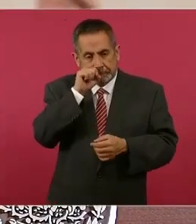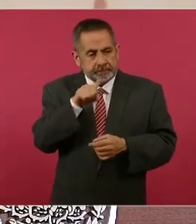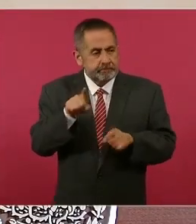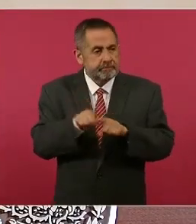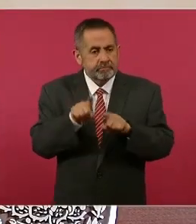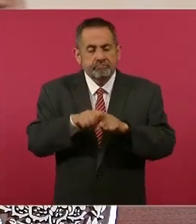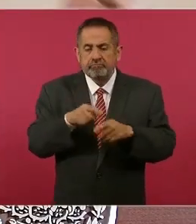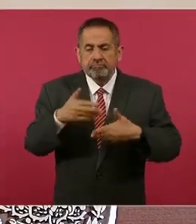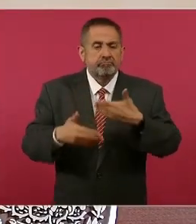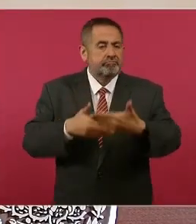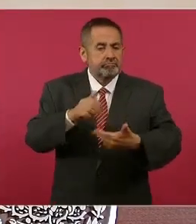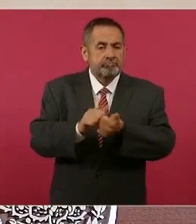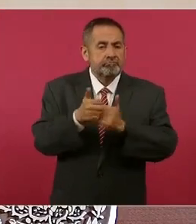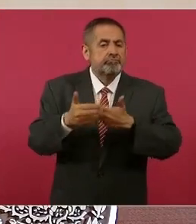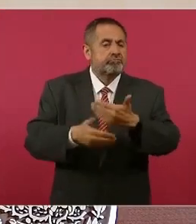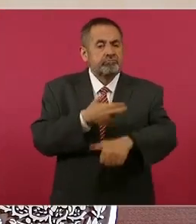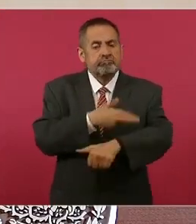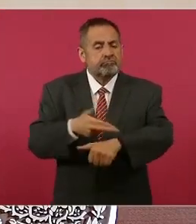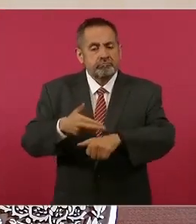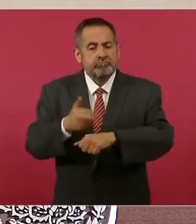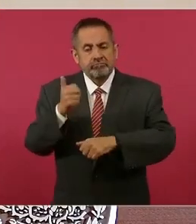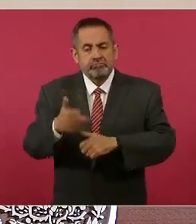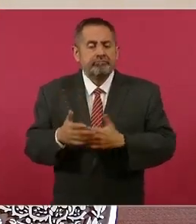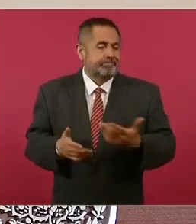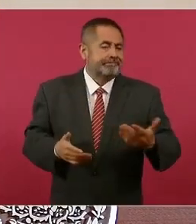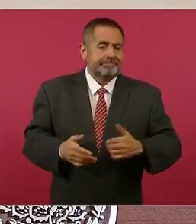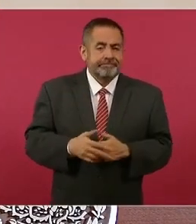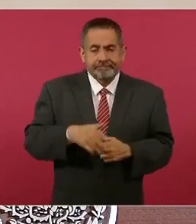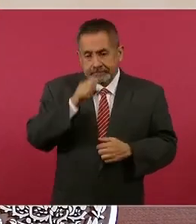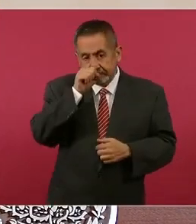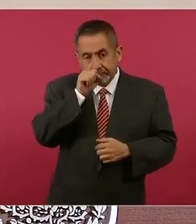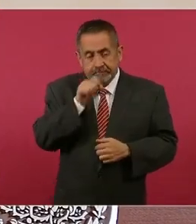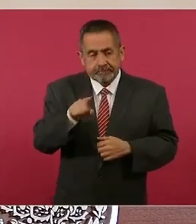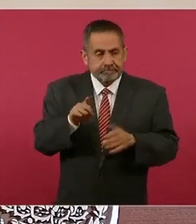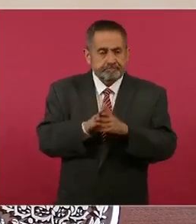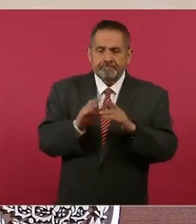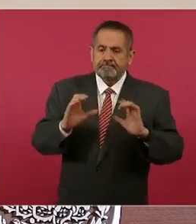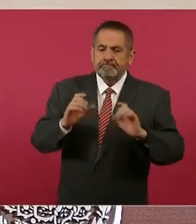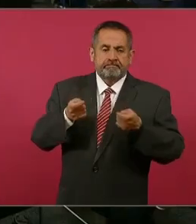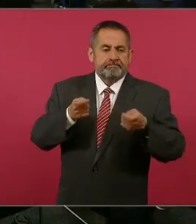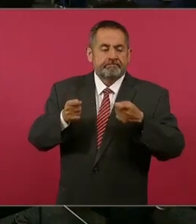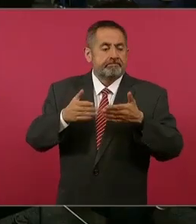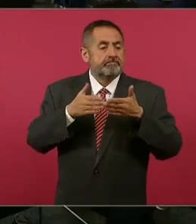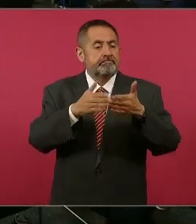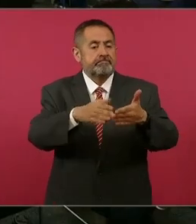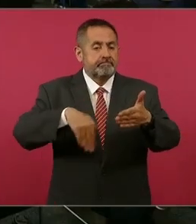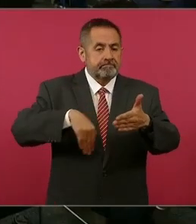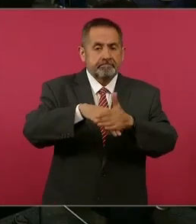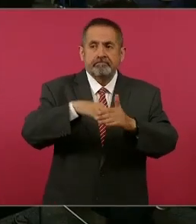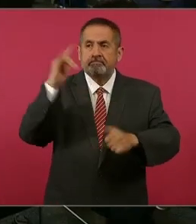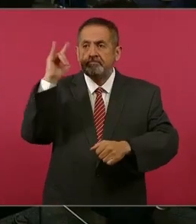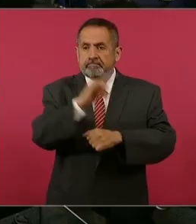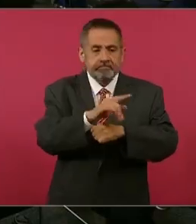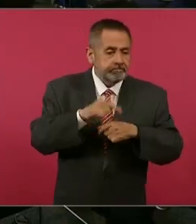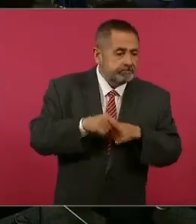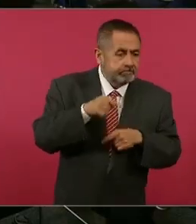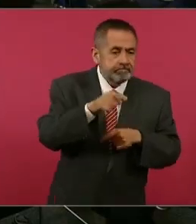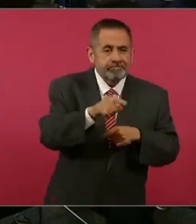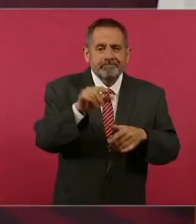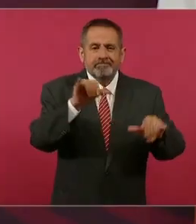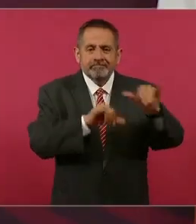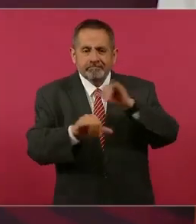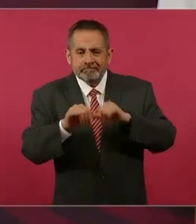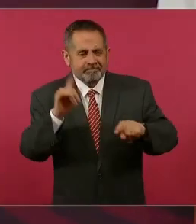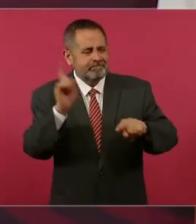hemos avanzado, vamos avanzando y desde luego controlando los puertos y destruyendo